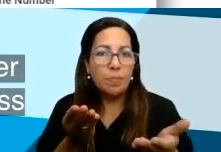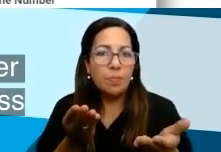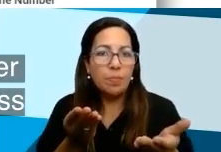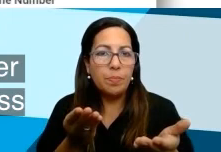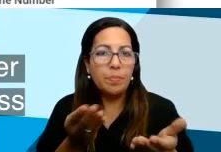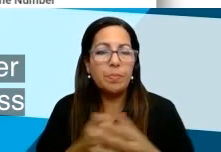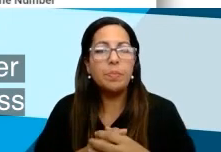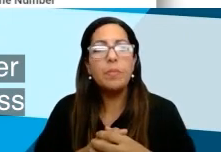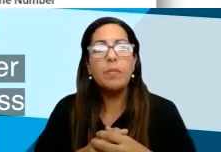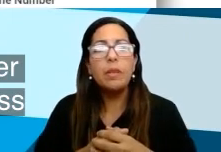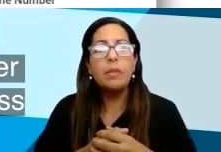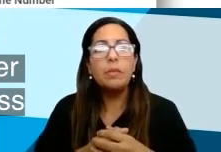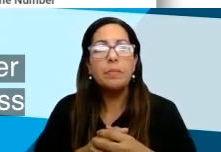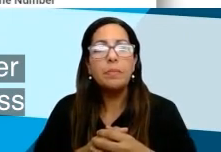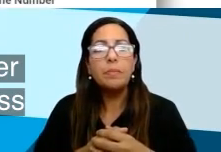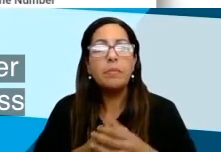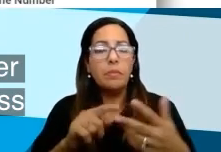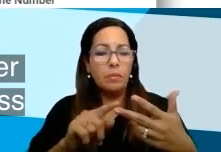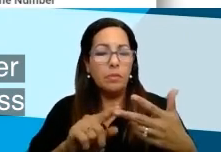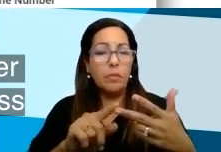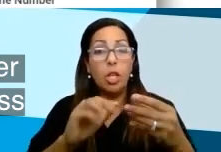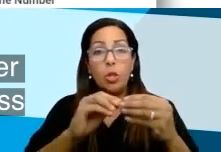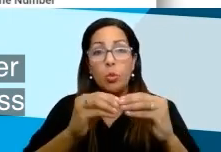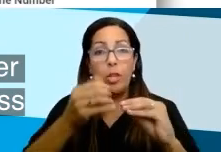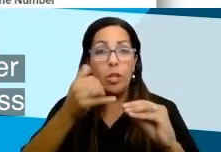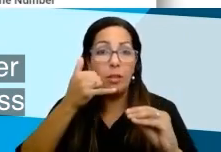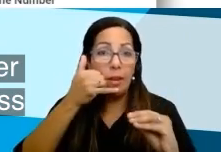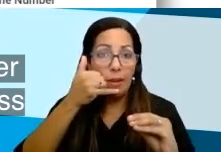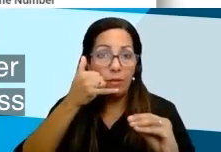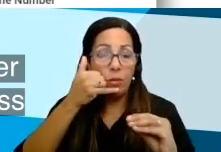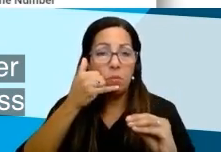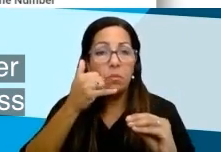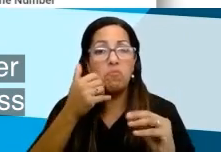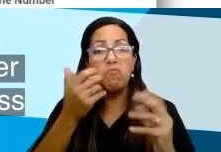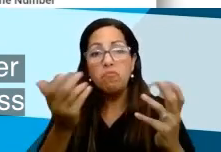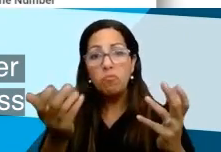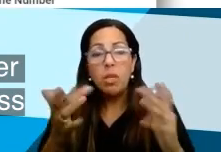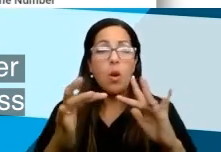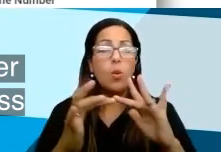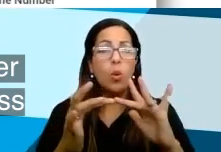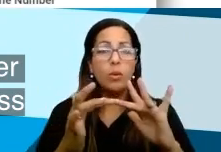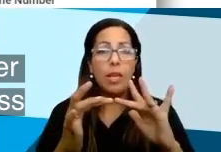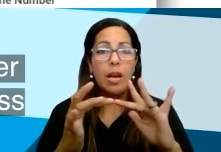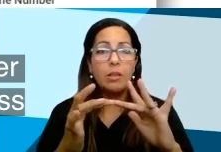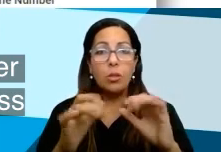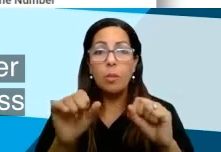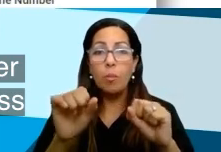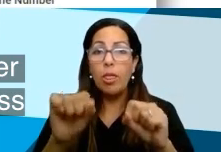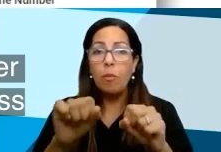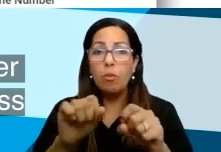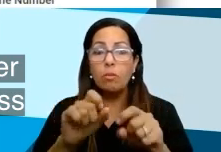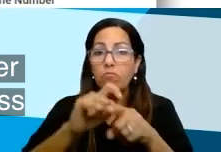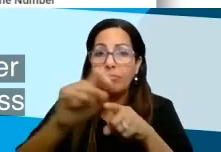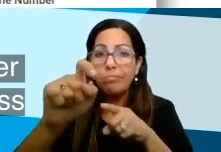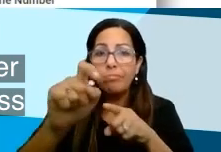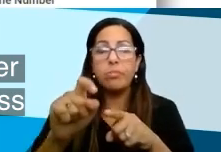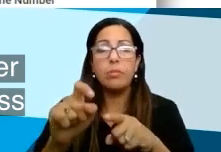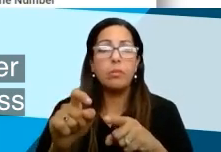particular, el número de teléfono, como un número de contacto que pudiéramos acudir para fines de